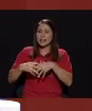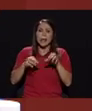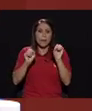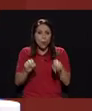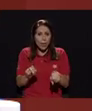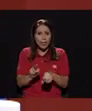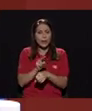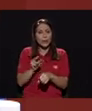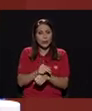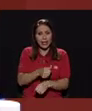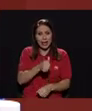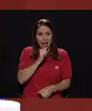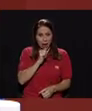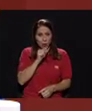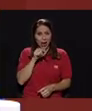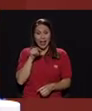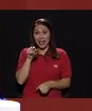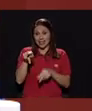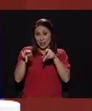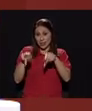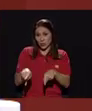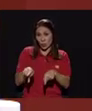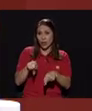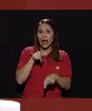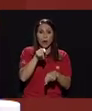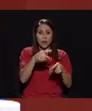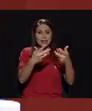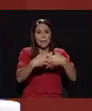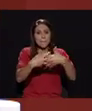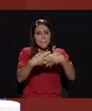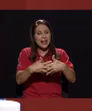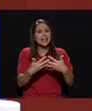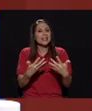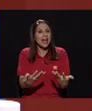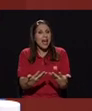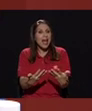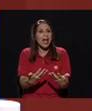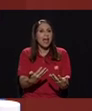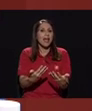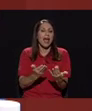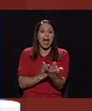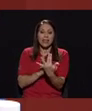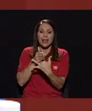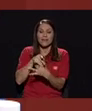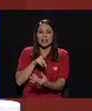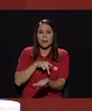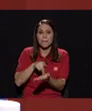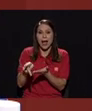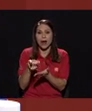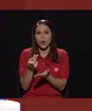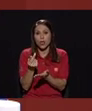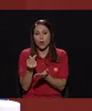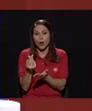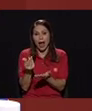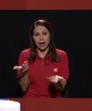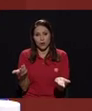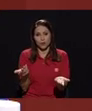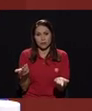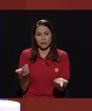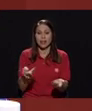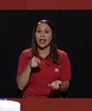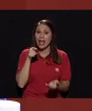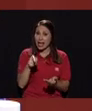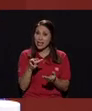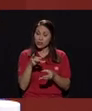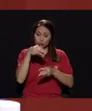del recurso hídrico y esa persona o esa empresa devuelve a través del pago de un canon.